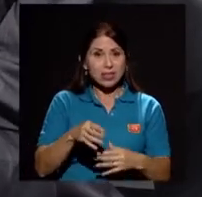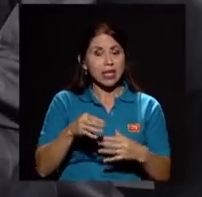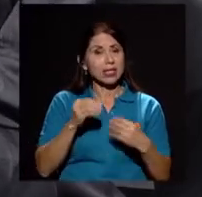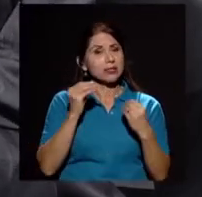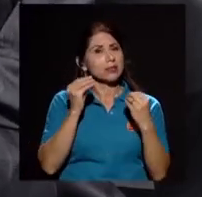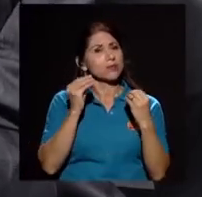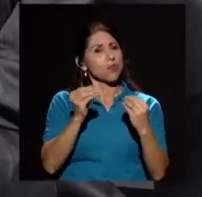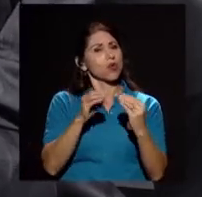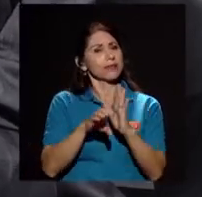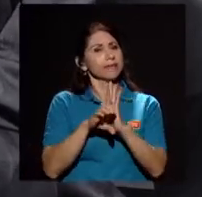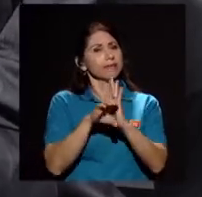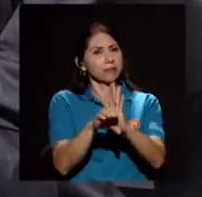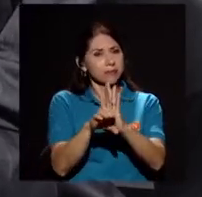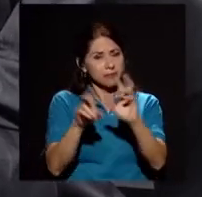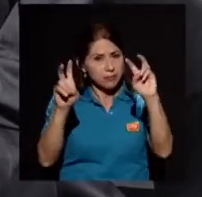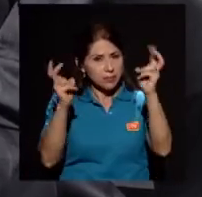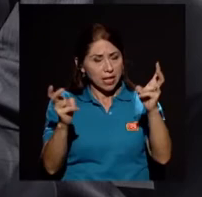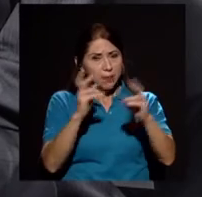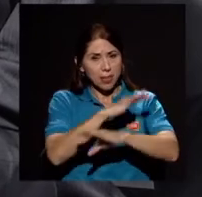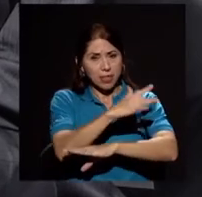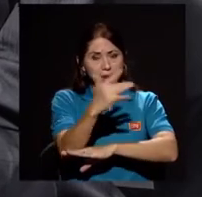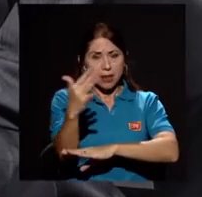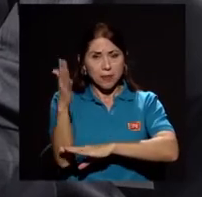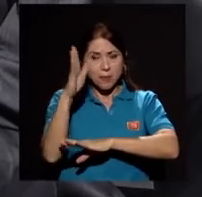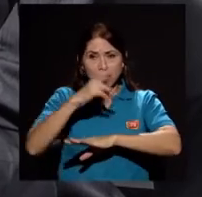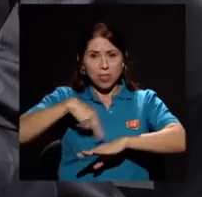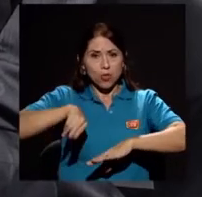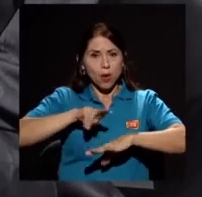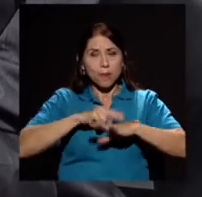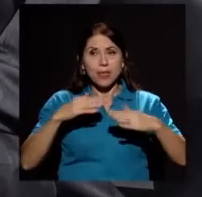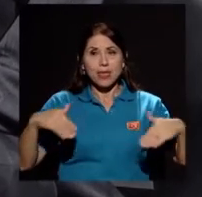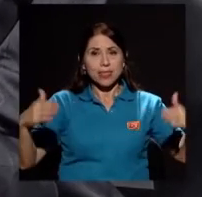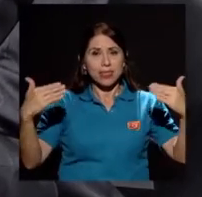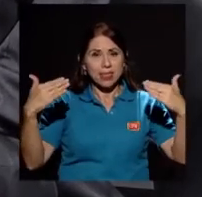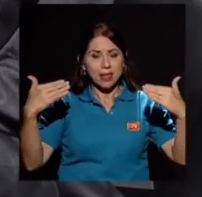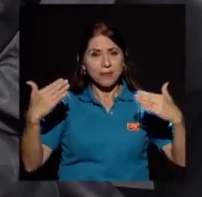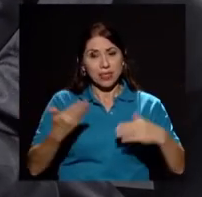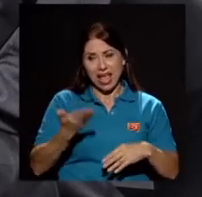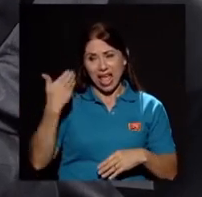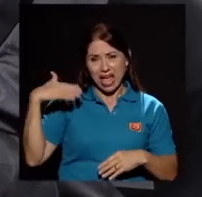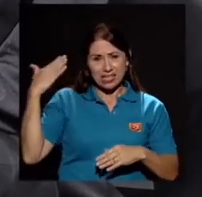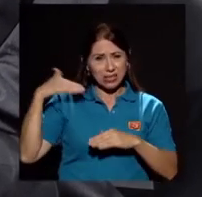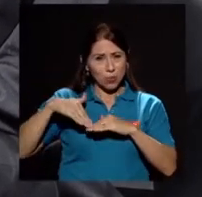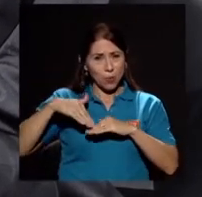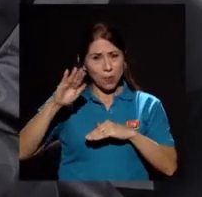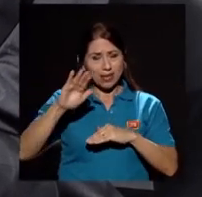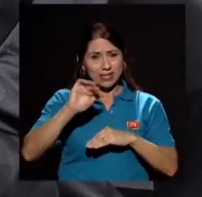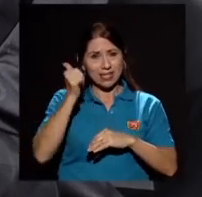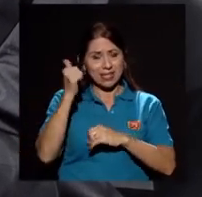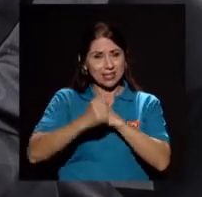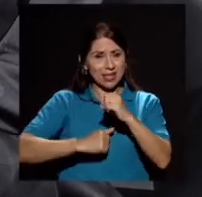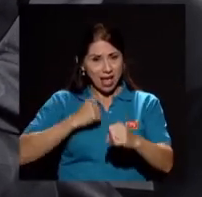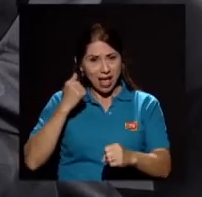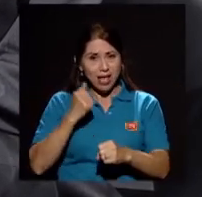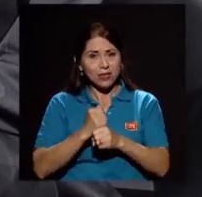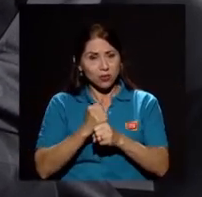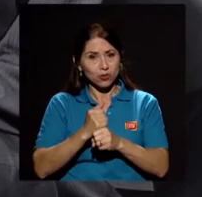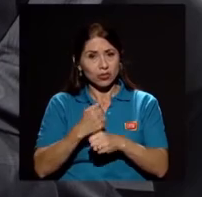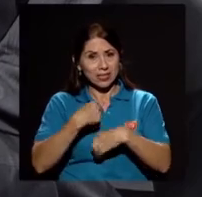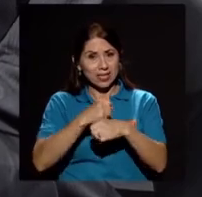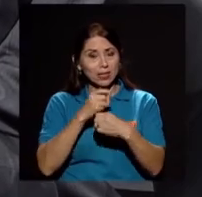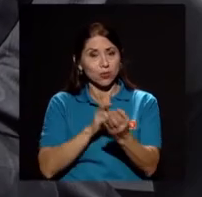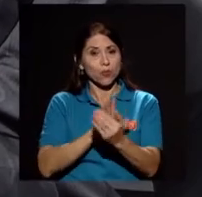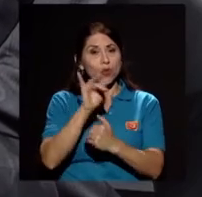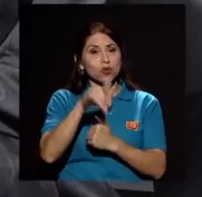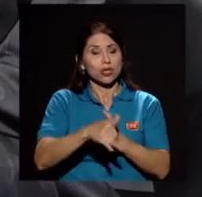ambiente ellas de más de 2 años 2 a 10 años hubo un proyecto concreto de